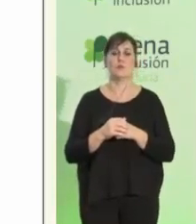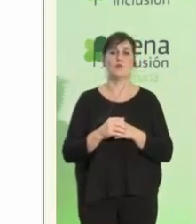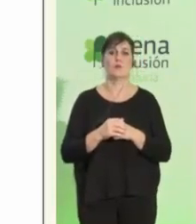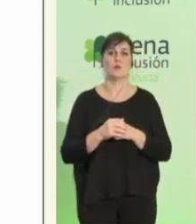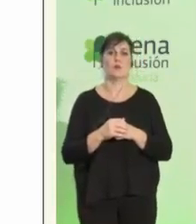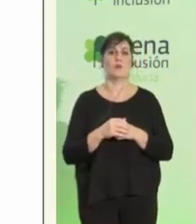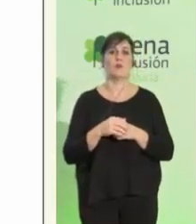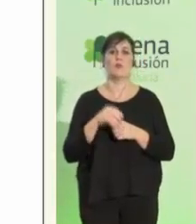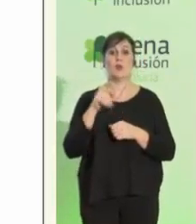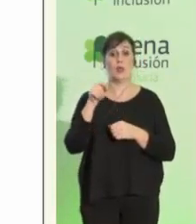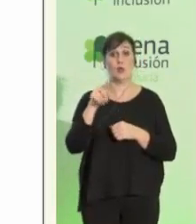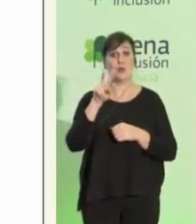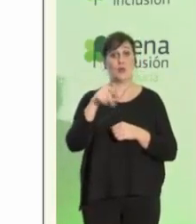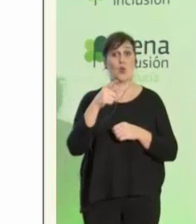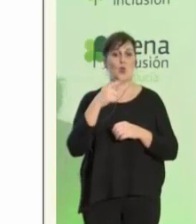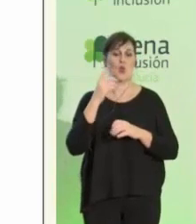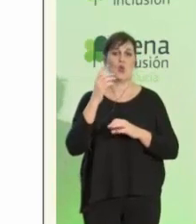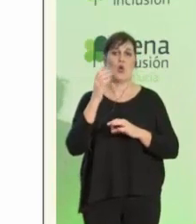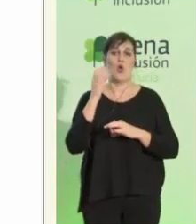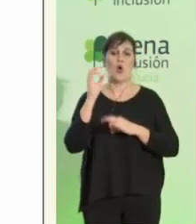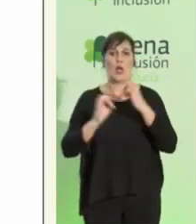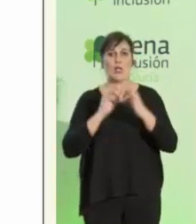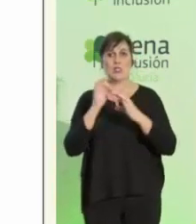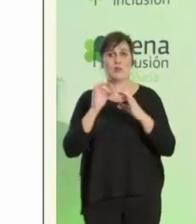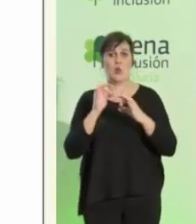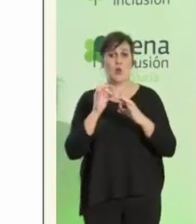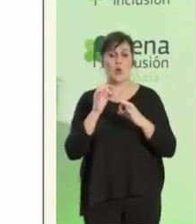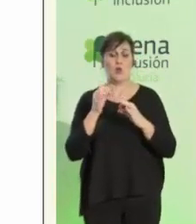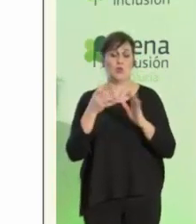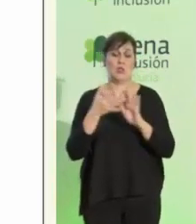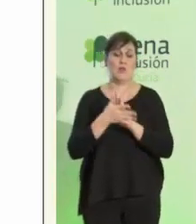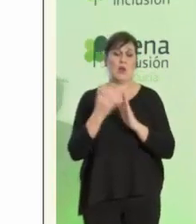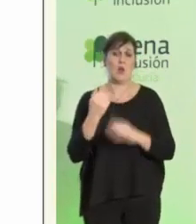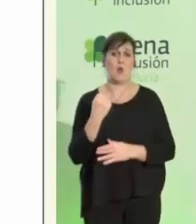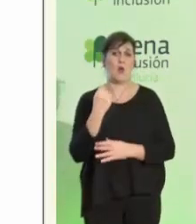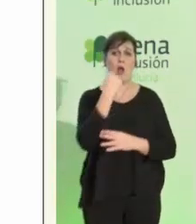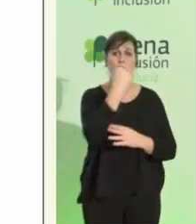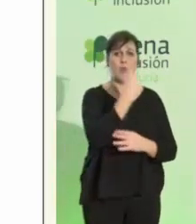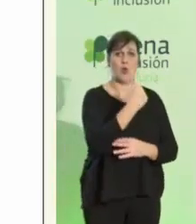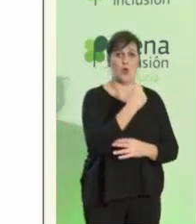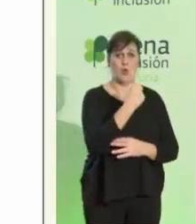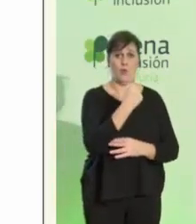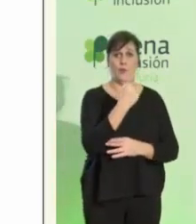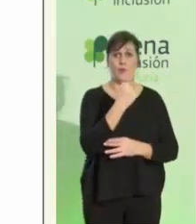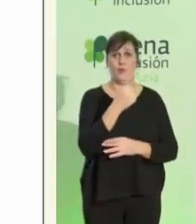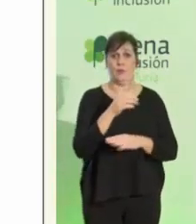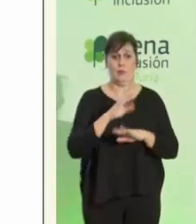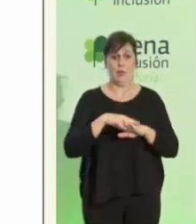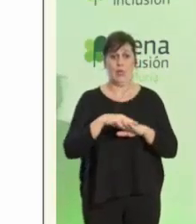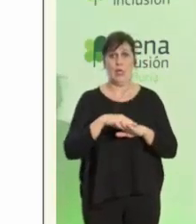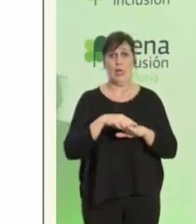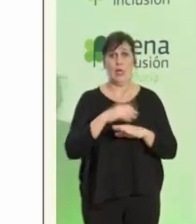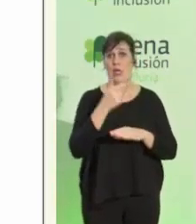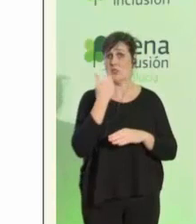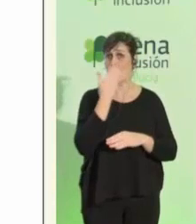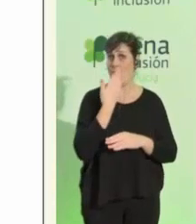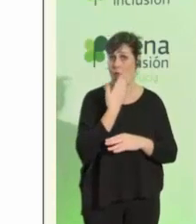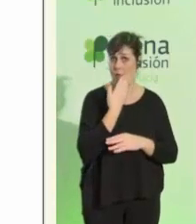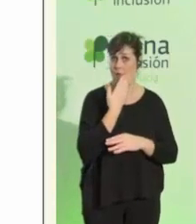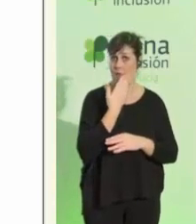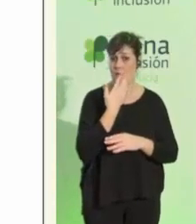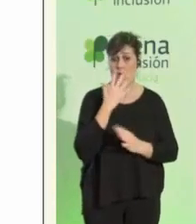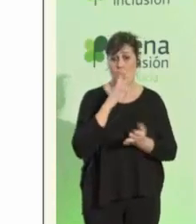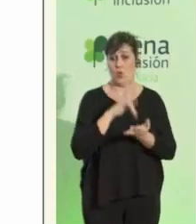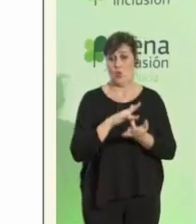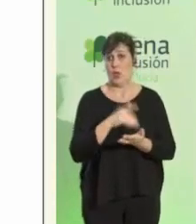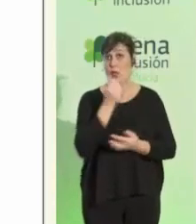organismo especial, es un refuerzo. El EAE es un apoyo para la escuela cuando el